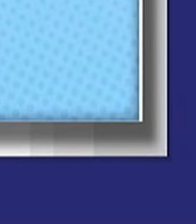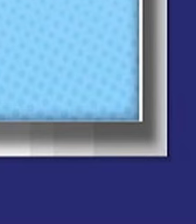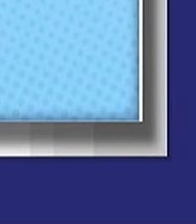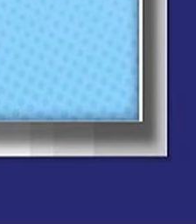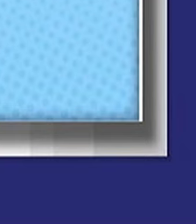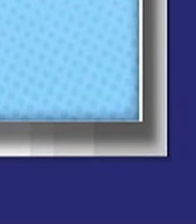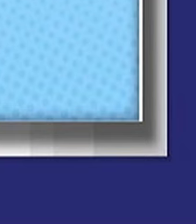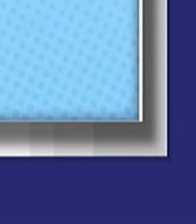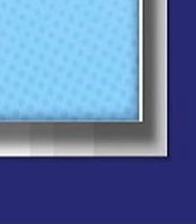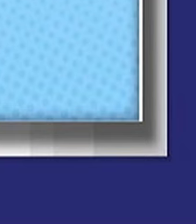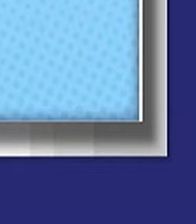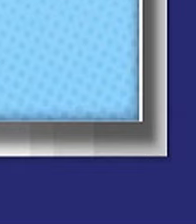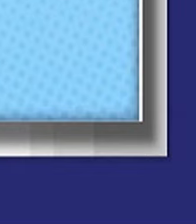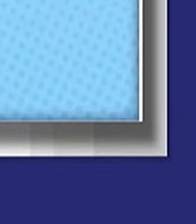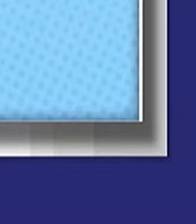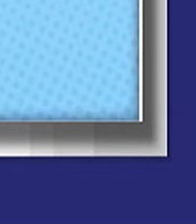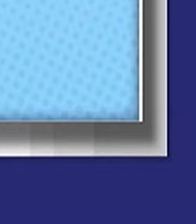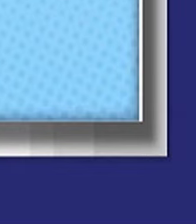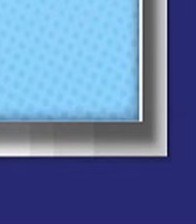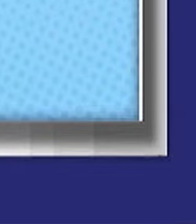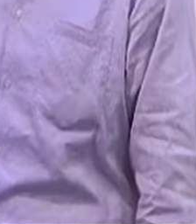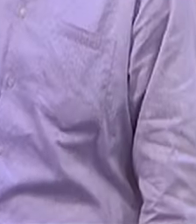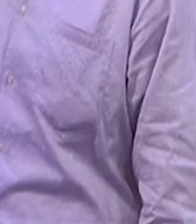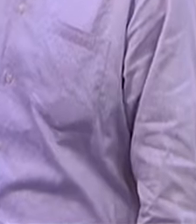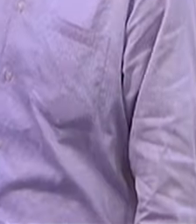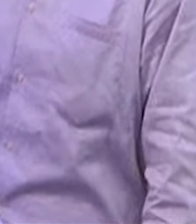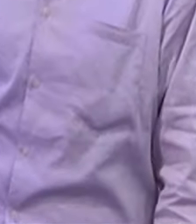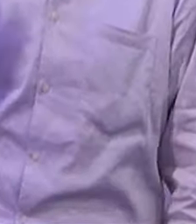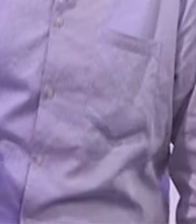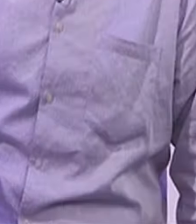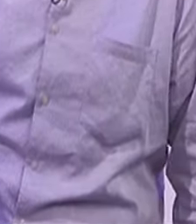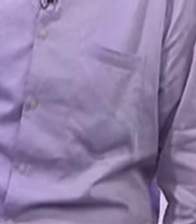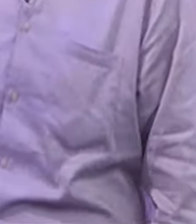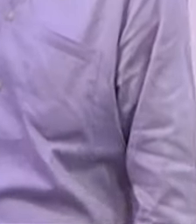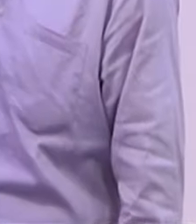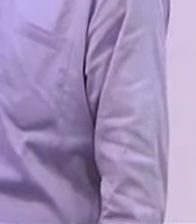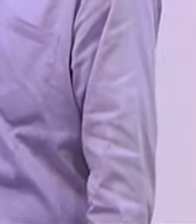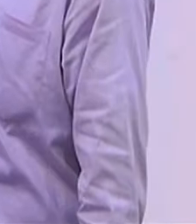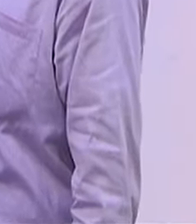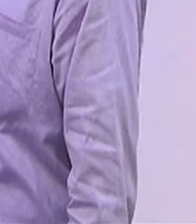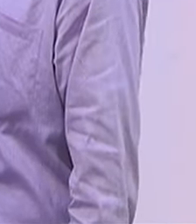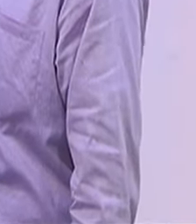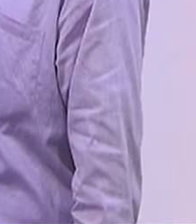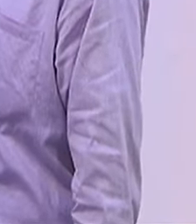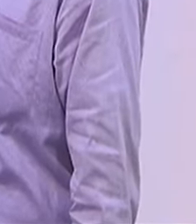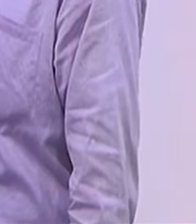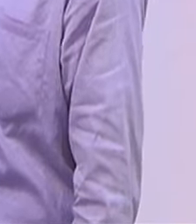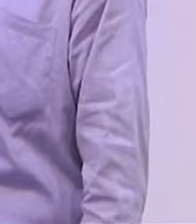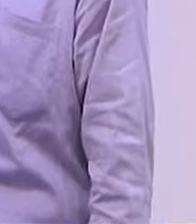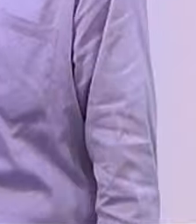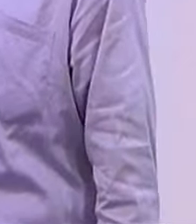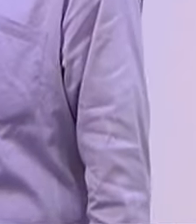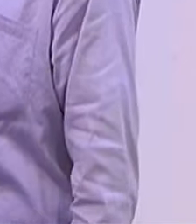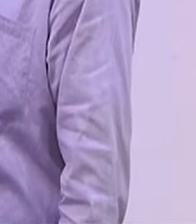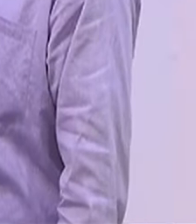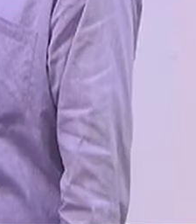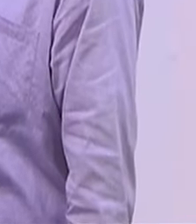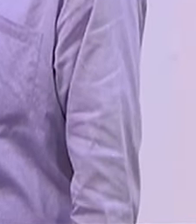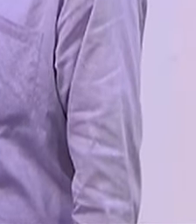o tenemos dos contracciones, wasn't o weren't. ¿Qué significan esto? Simple y llanamente son dos contracciones de was